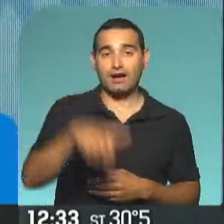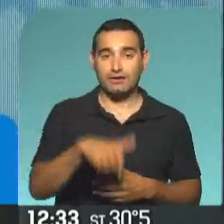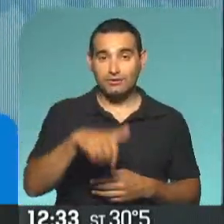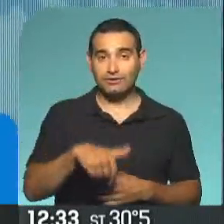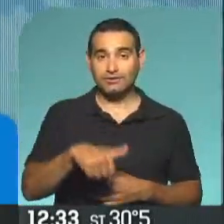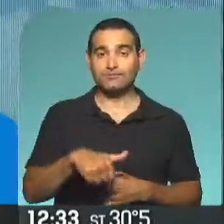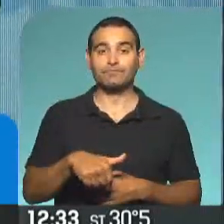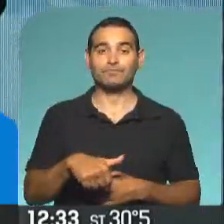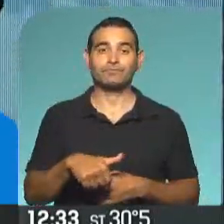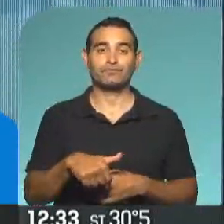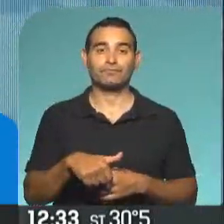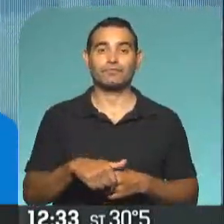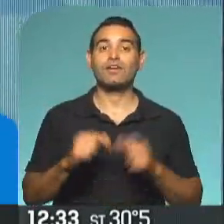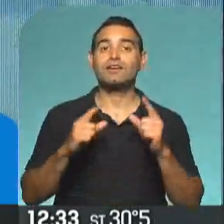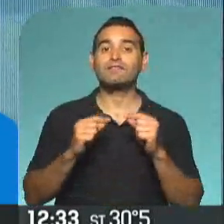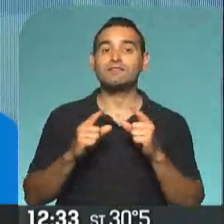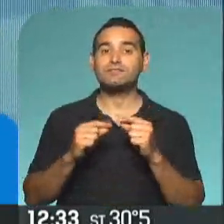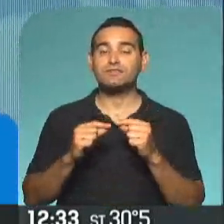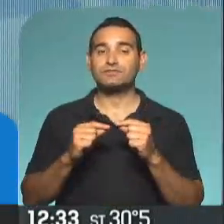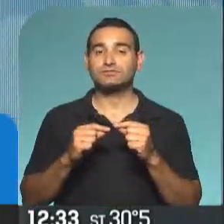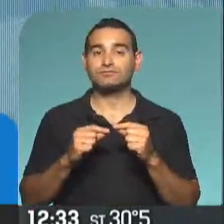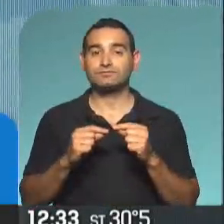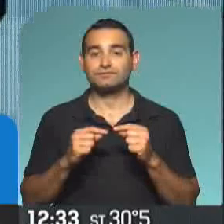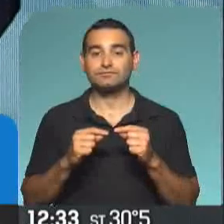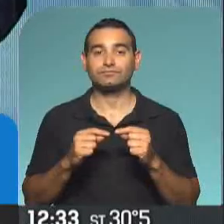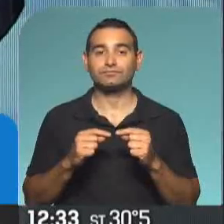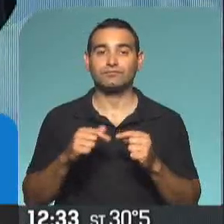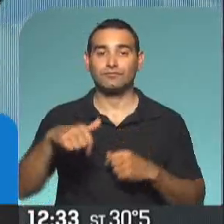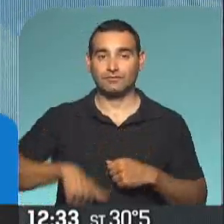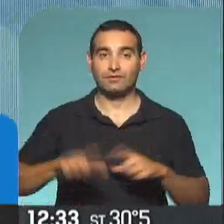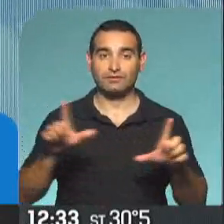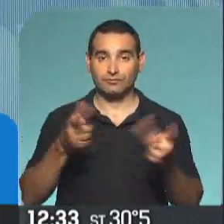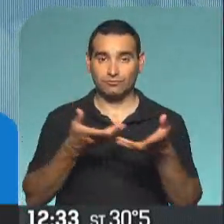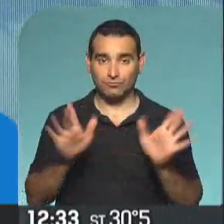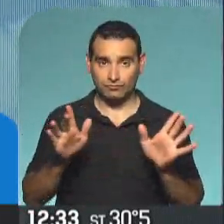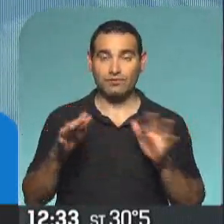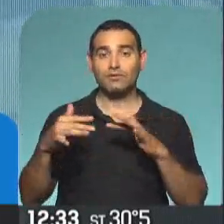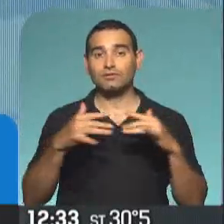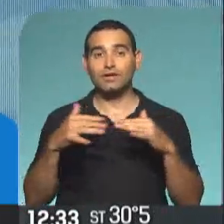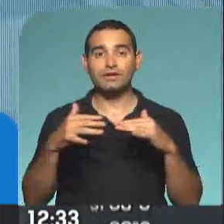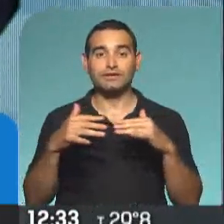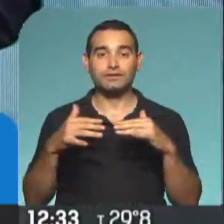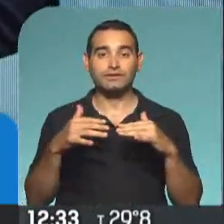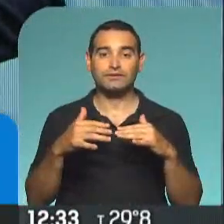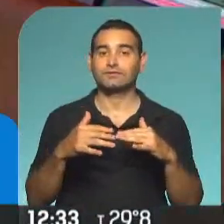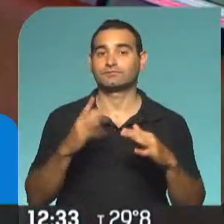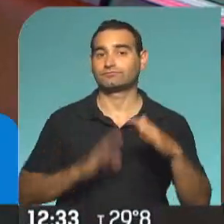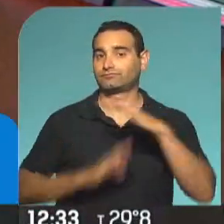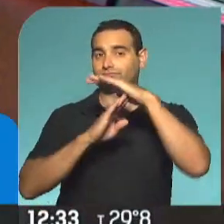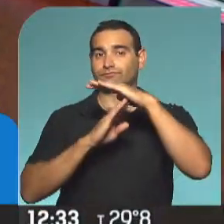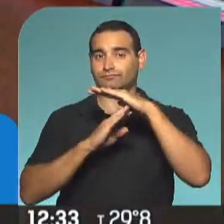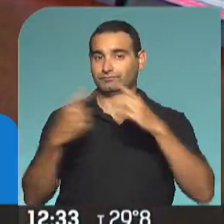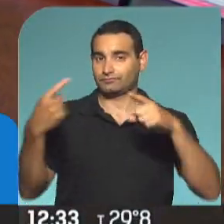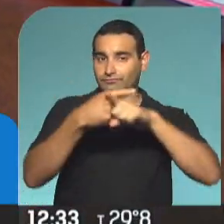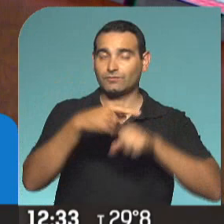decir, repasando lo que es la fecha, es que este canal va a dar partidos donde están los líderes.